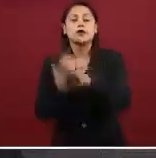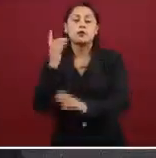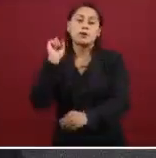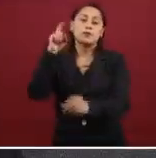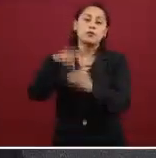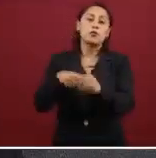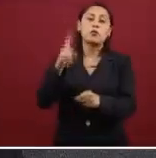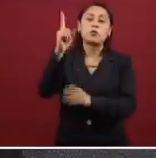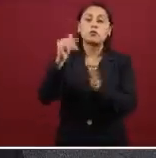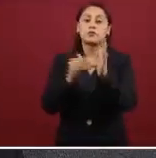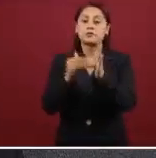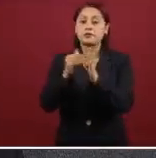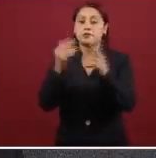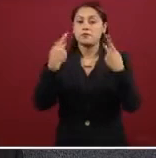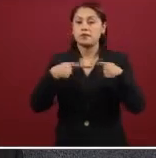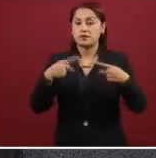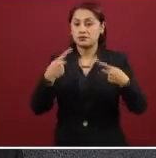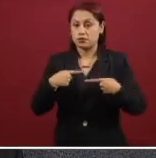manifestaron